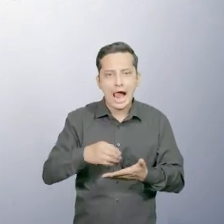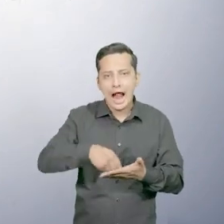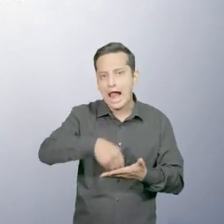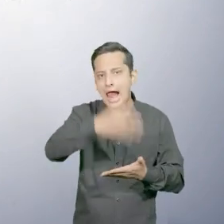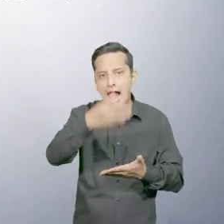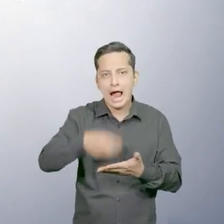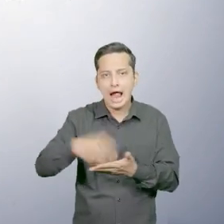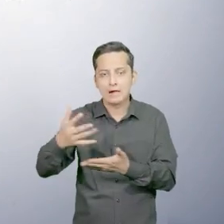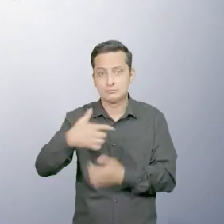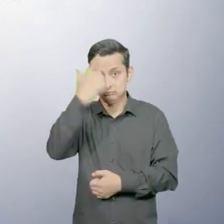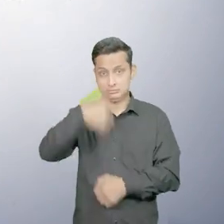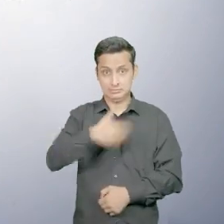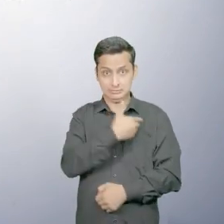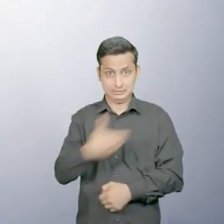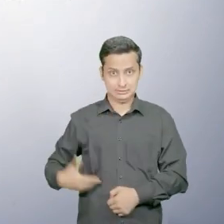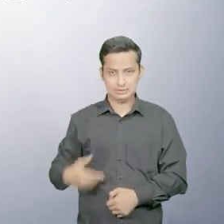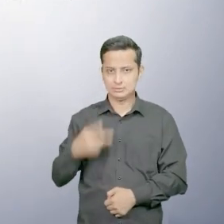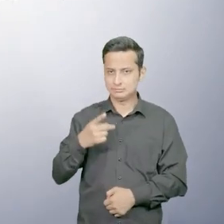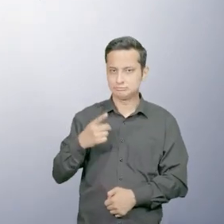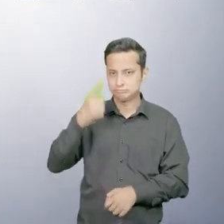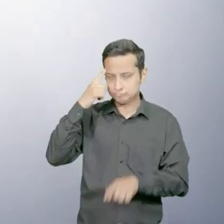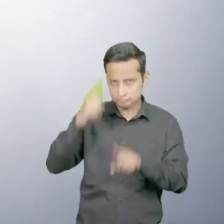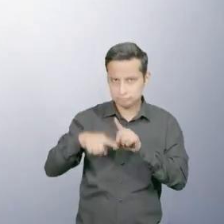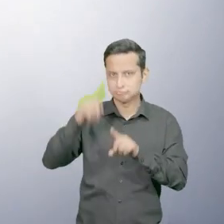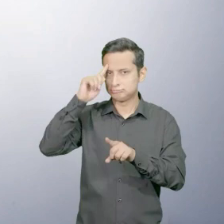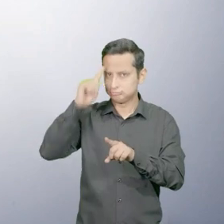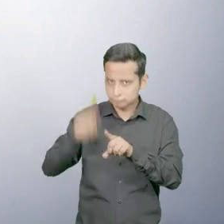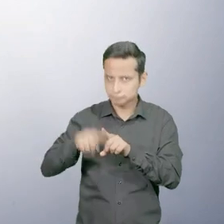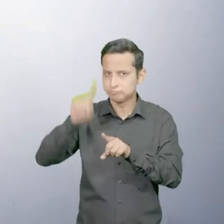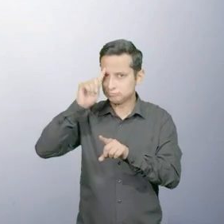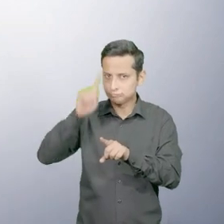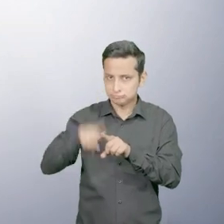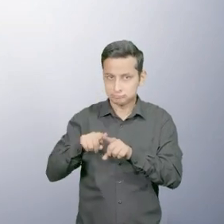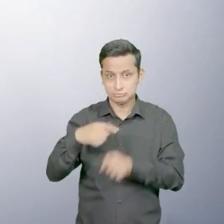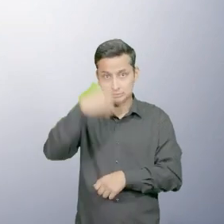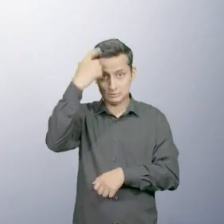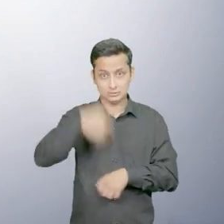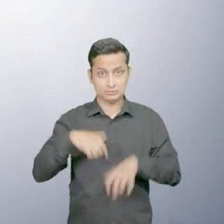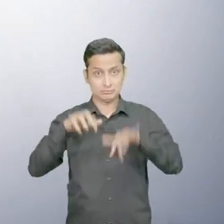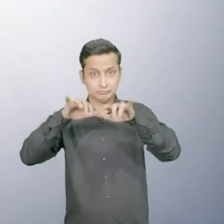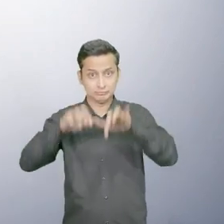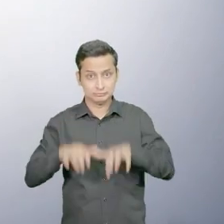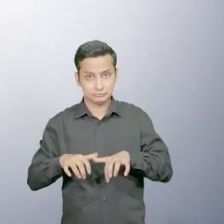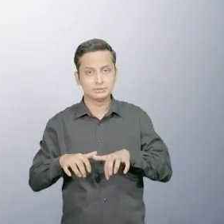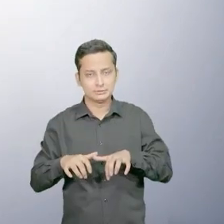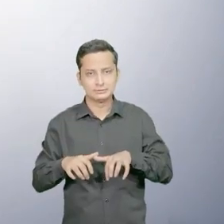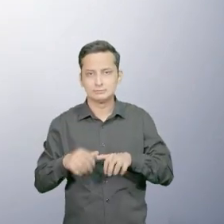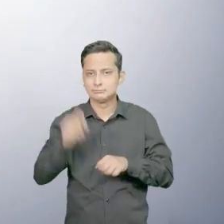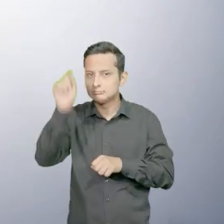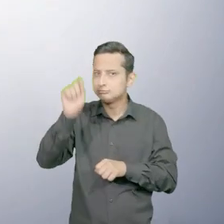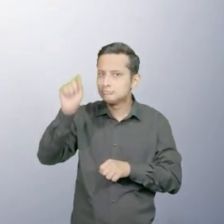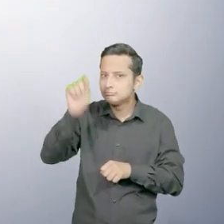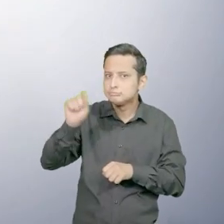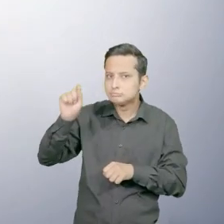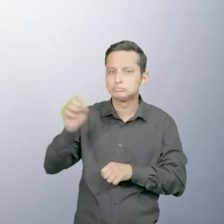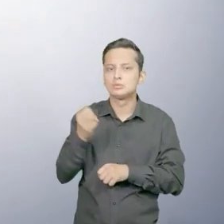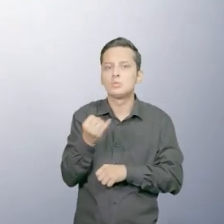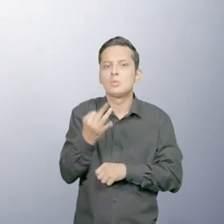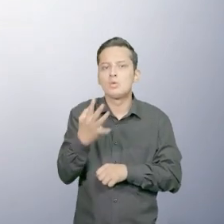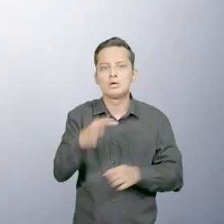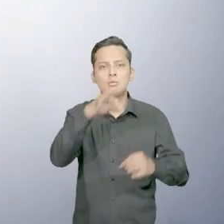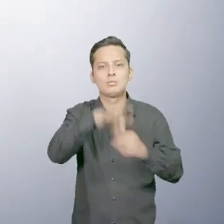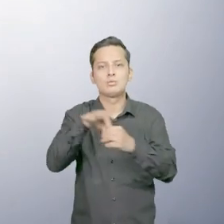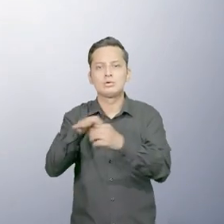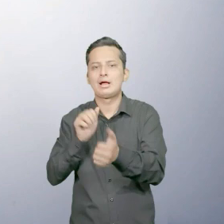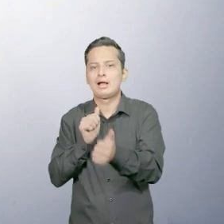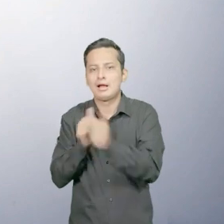la presidenta confirma cada voto y el escrutador registra en el borrador de escrutinio los votos